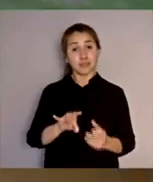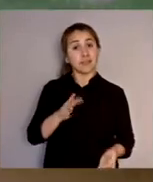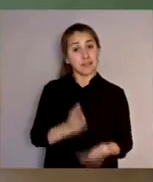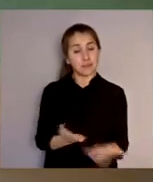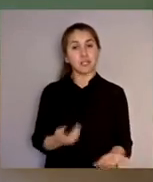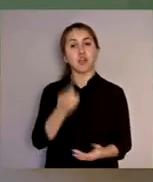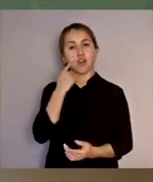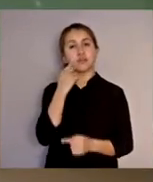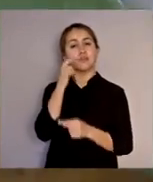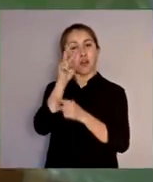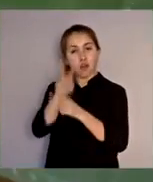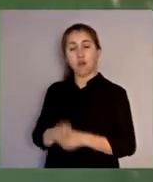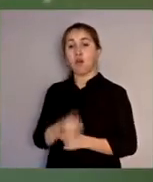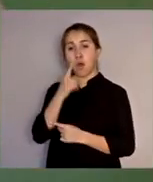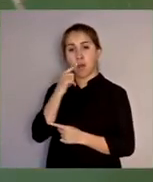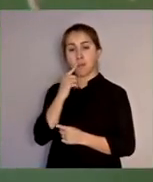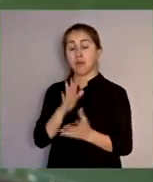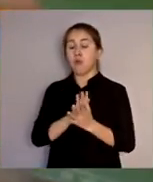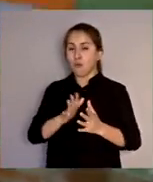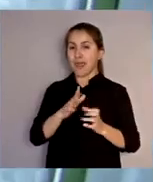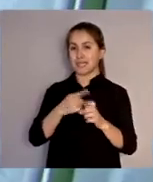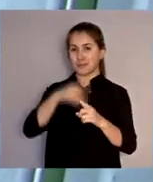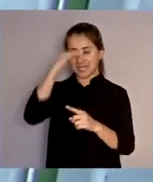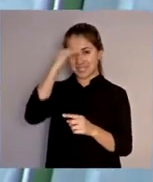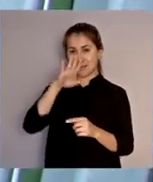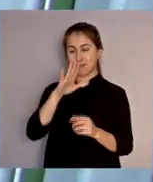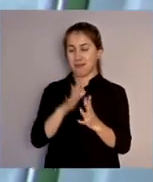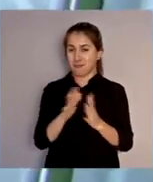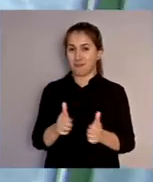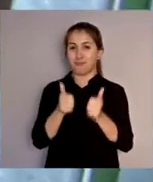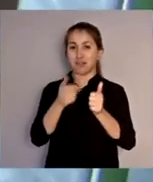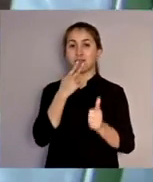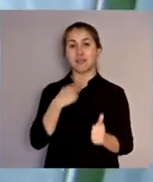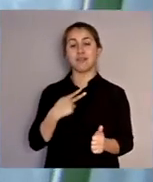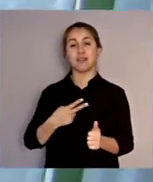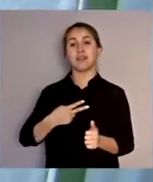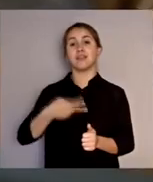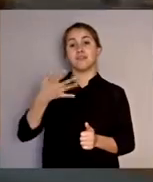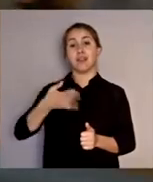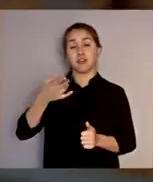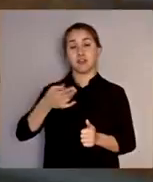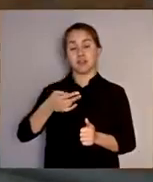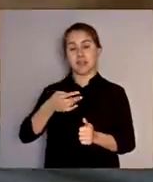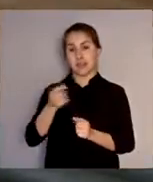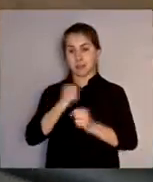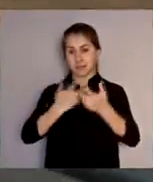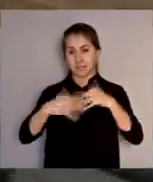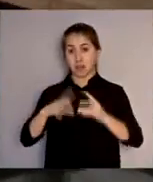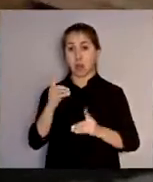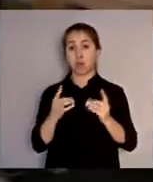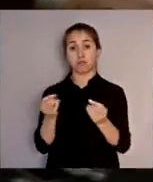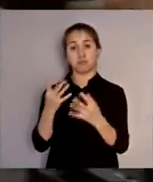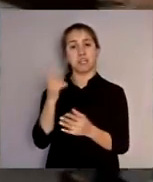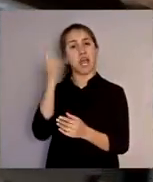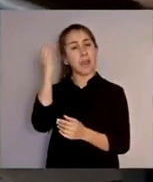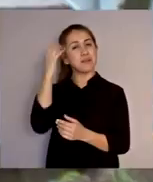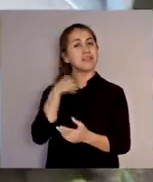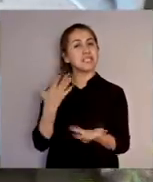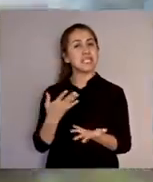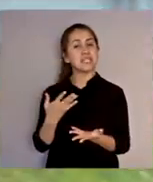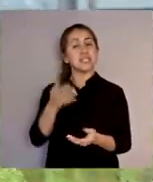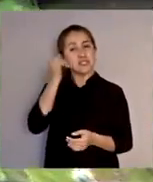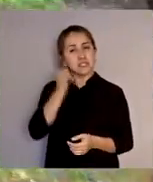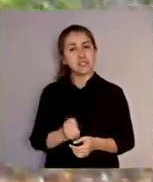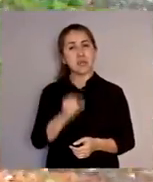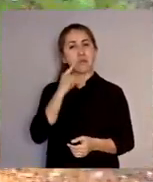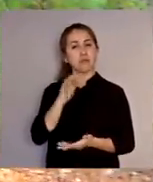Definitivamente, conocer a este hombre ha sido una de las experiencias más extremas que he vivido en Valor Empresario. Y si alguna enseñanza me deja, es que no siempre